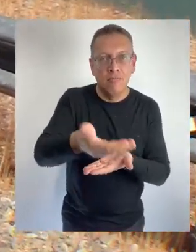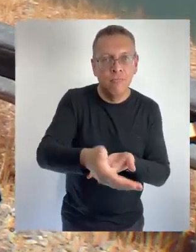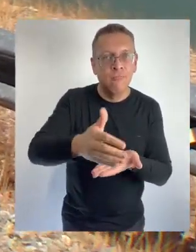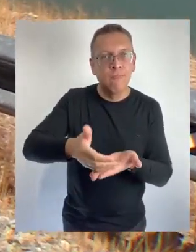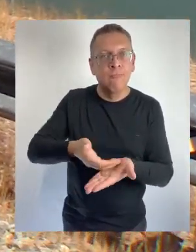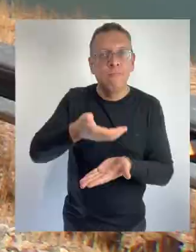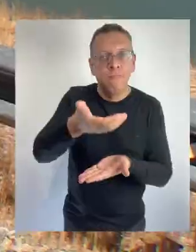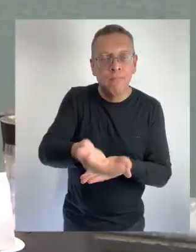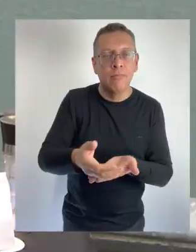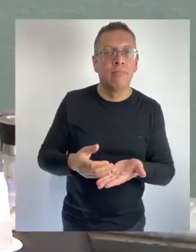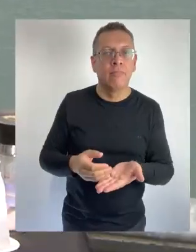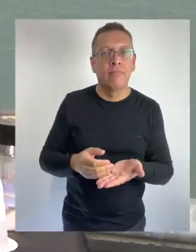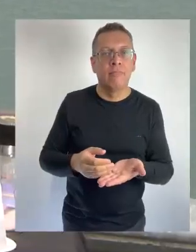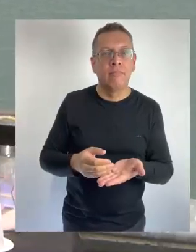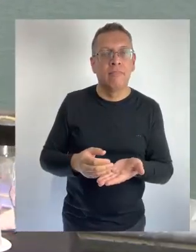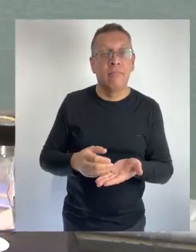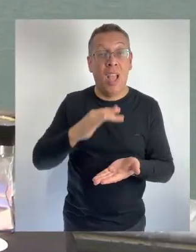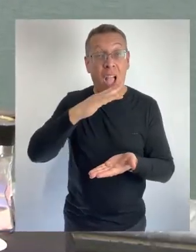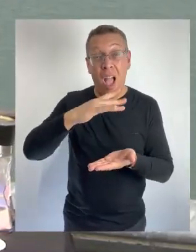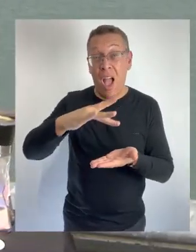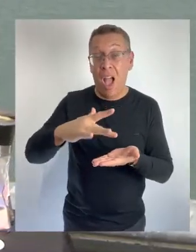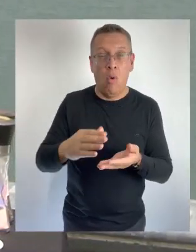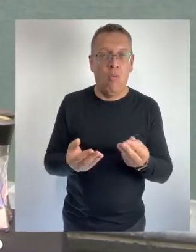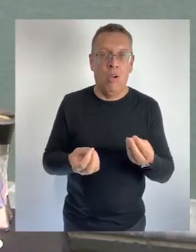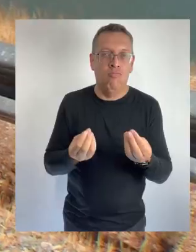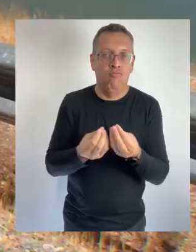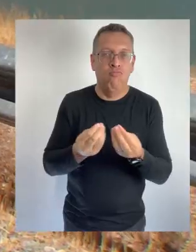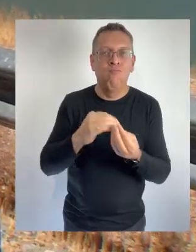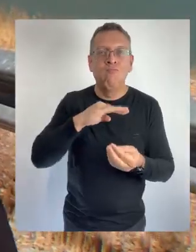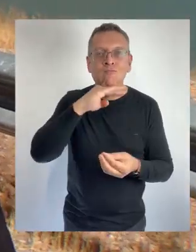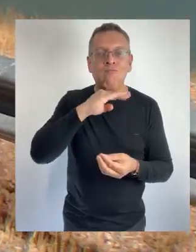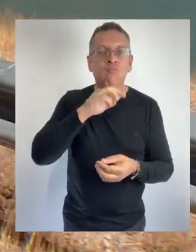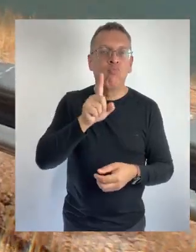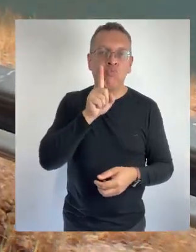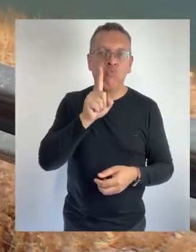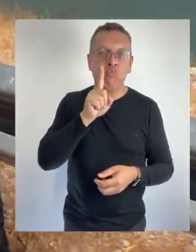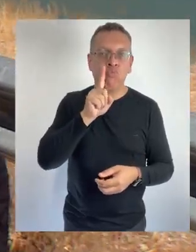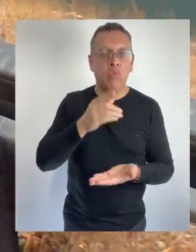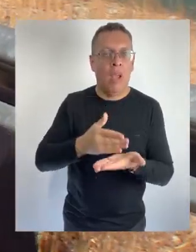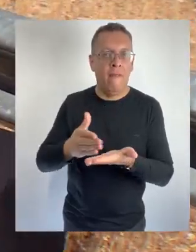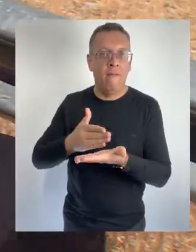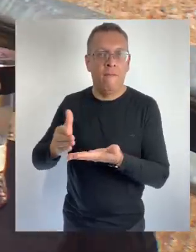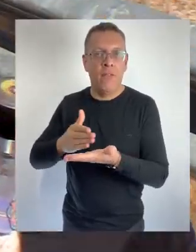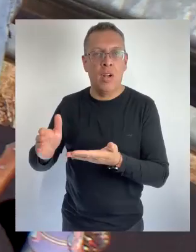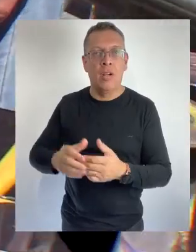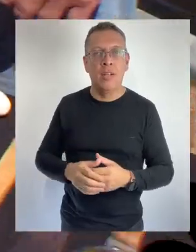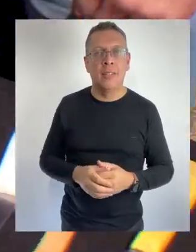resto, ¿no? Además, soy seguro... es lleno de